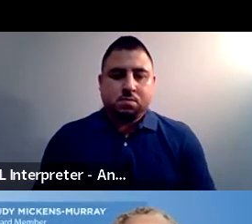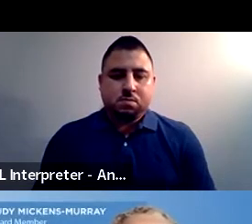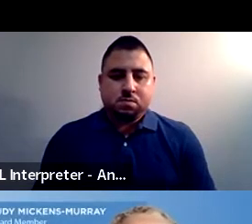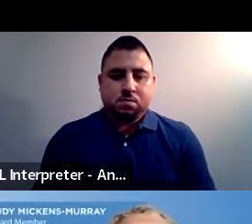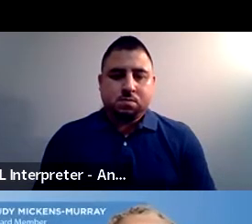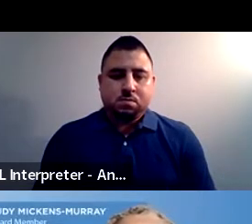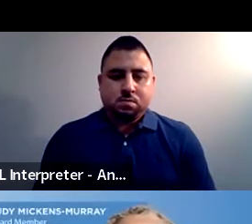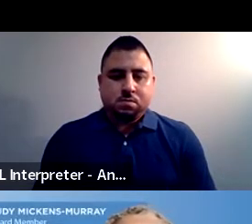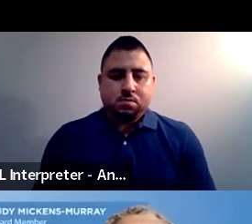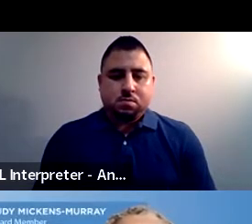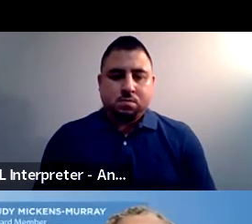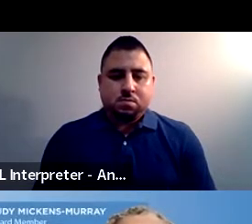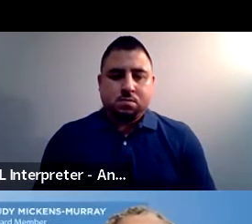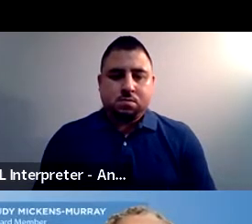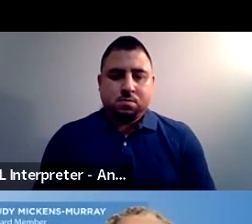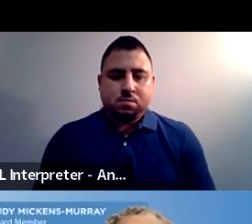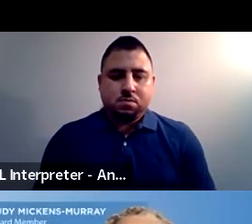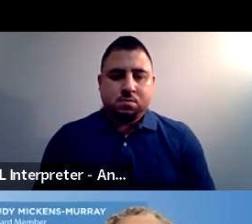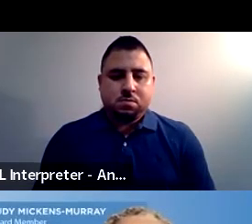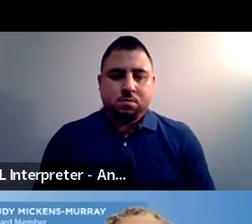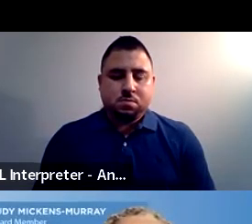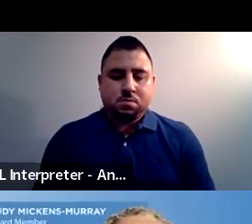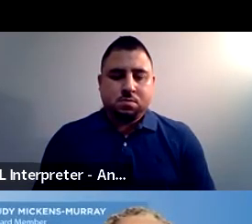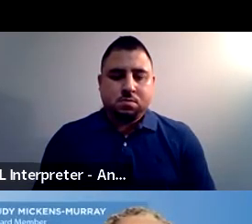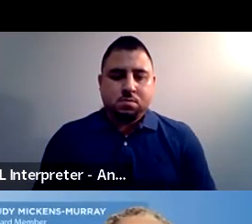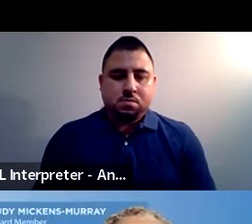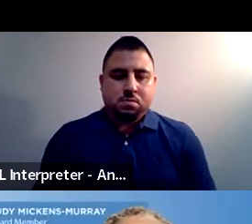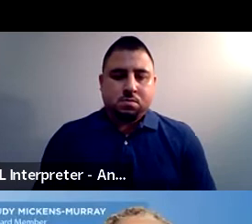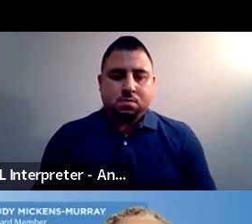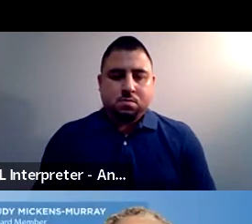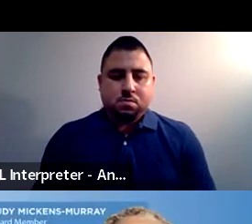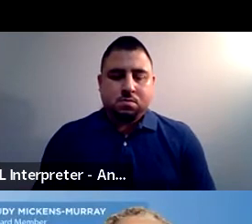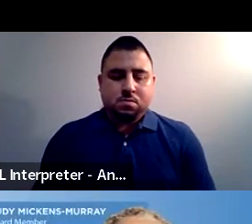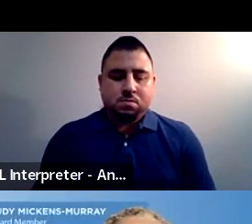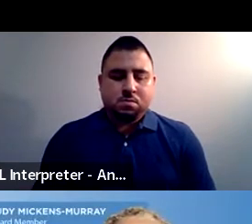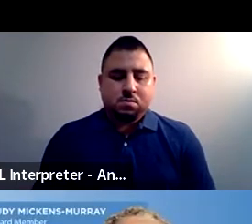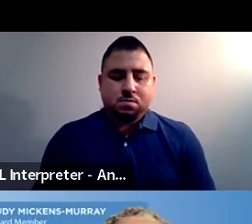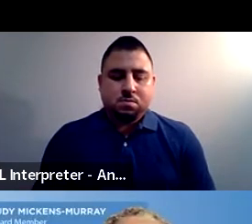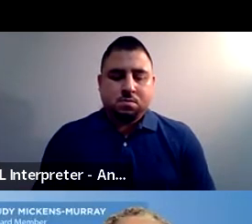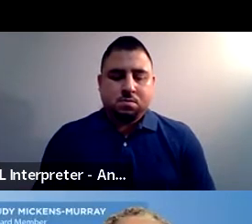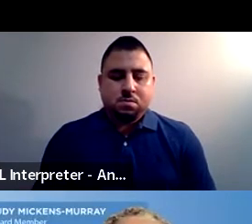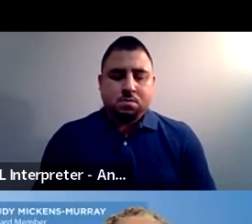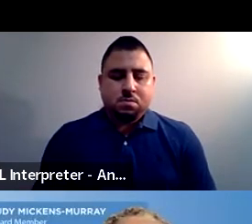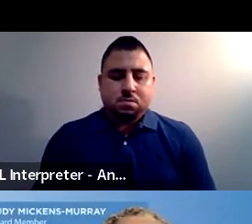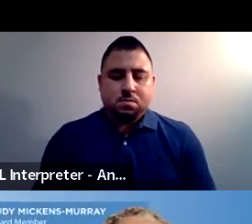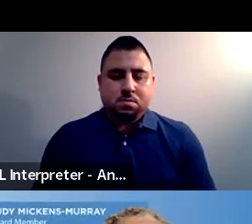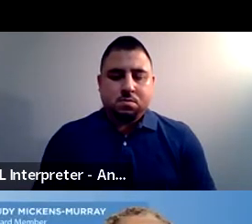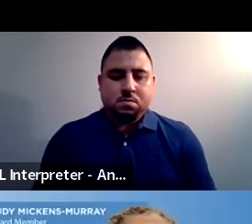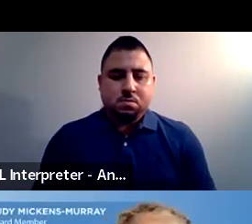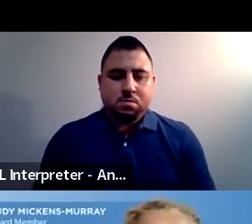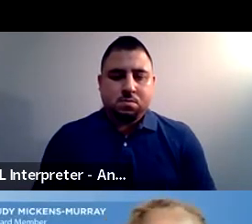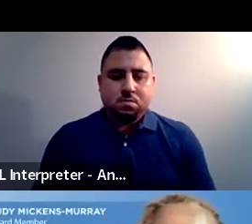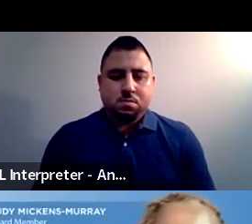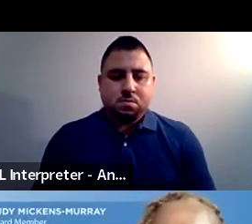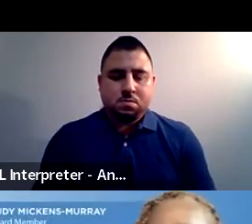compañeros. Entonces, no sé, en realidad, quiero que ustedes como directiva deberían de